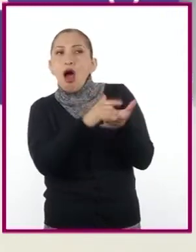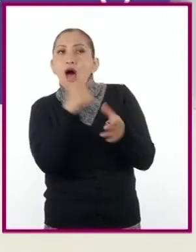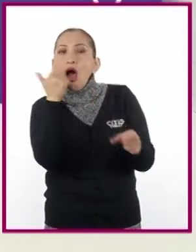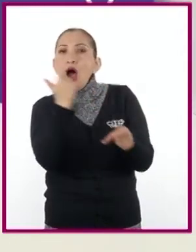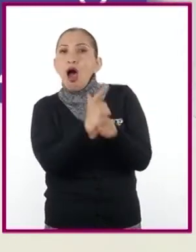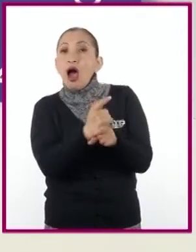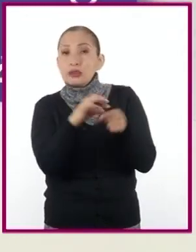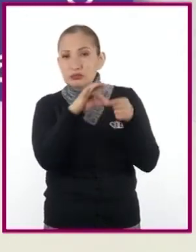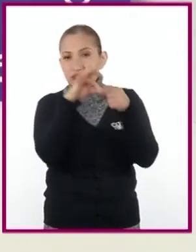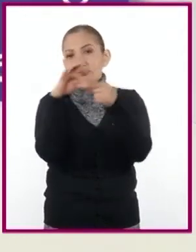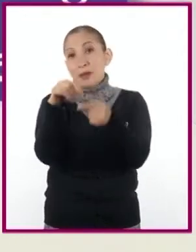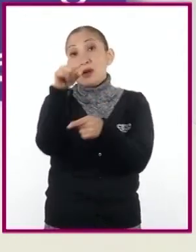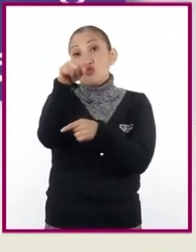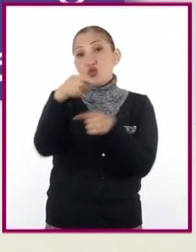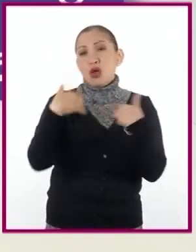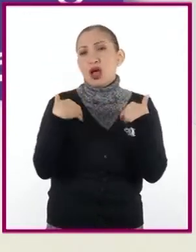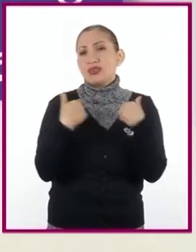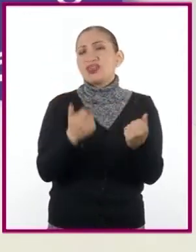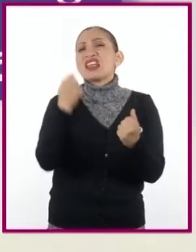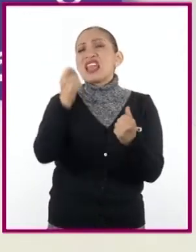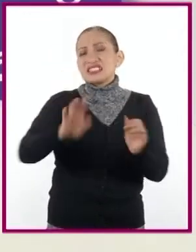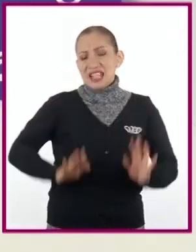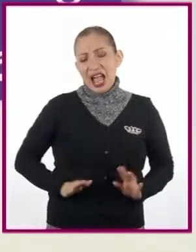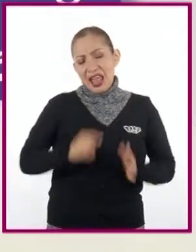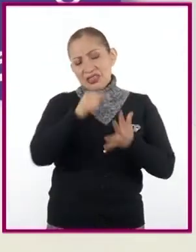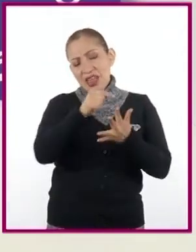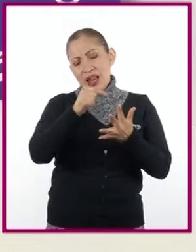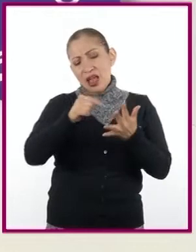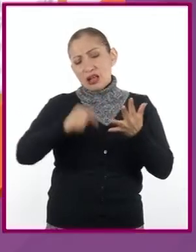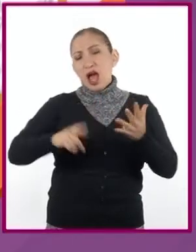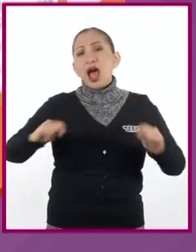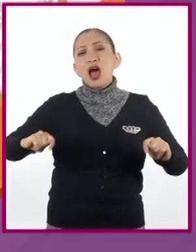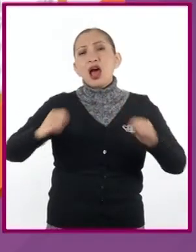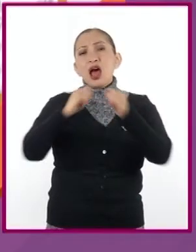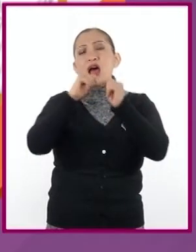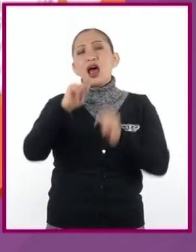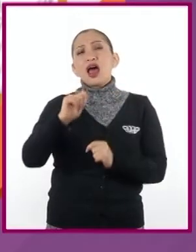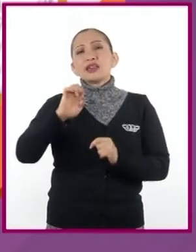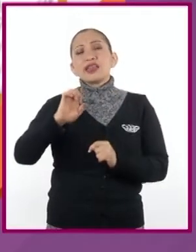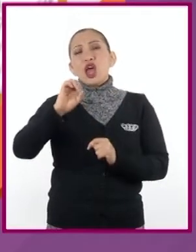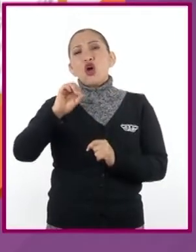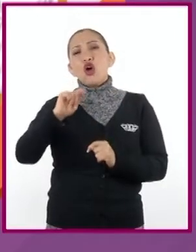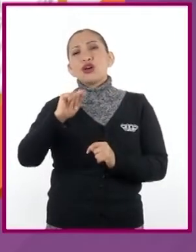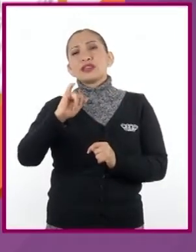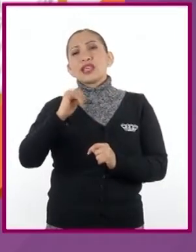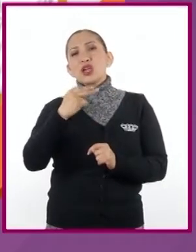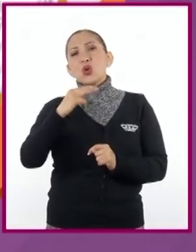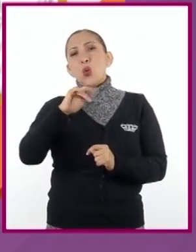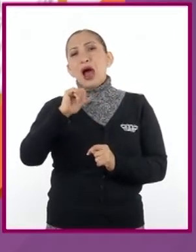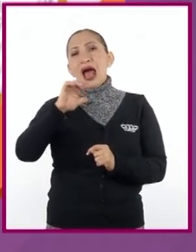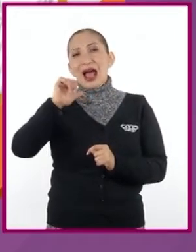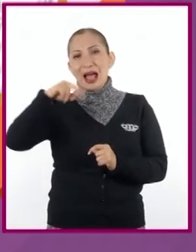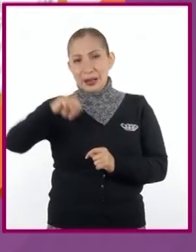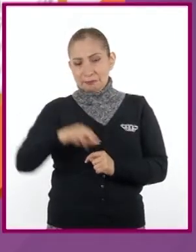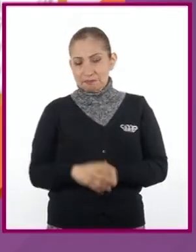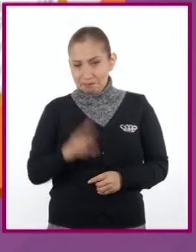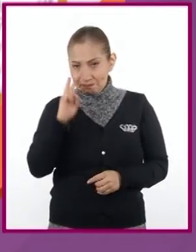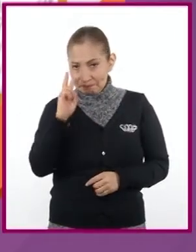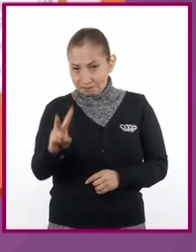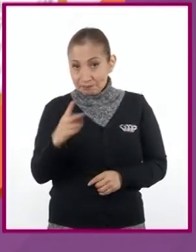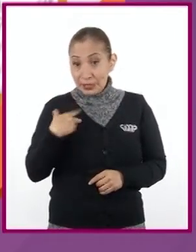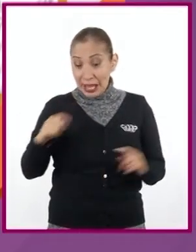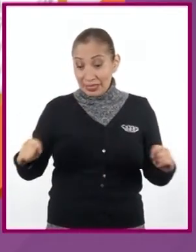son una guía para entender las características de Teotihuacán. Pues continuemos con la sesión. Los